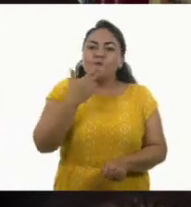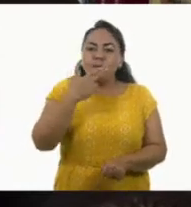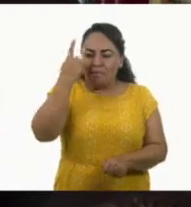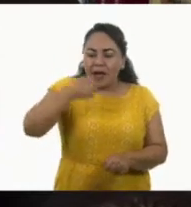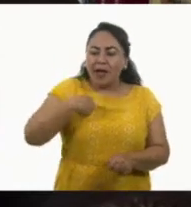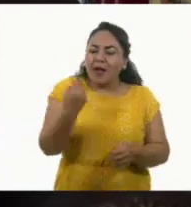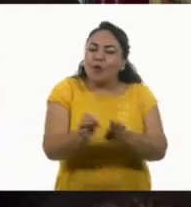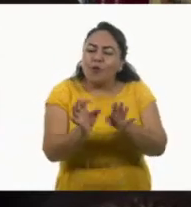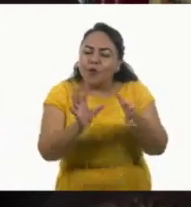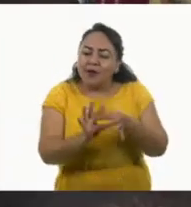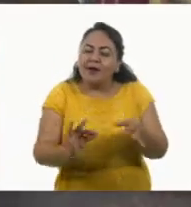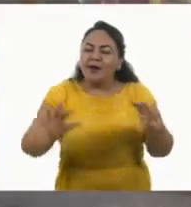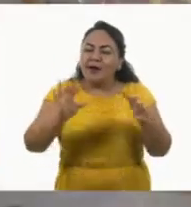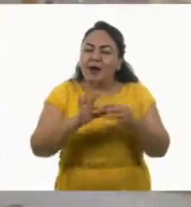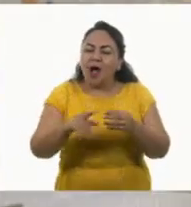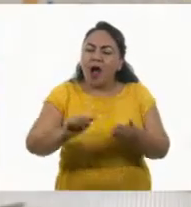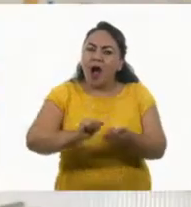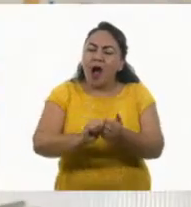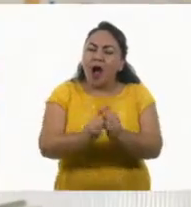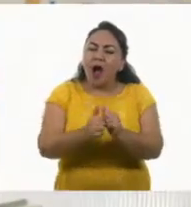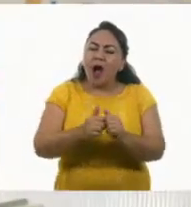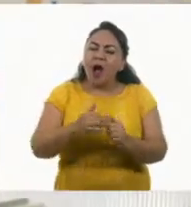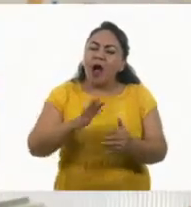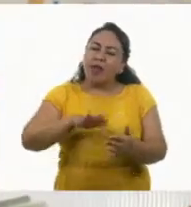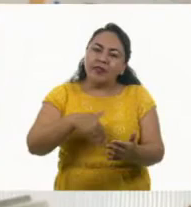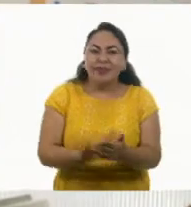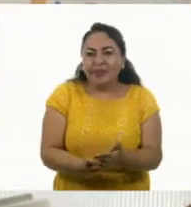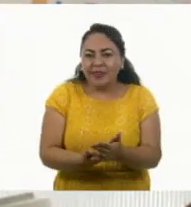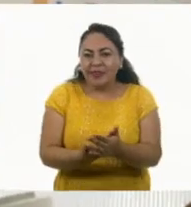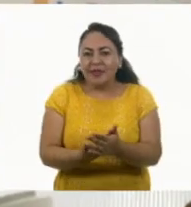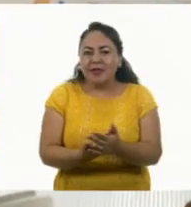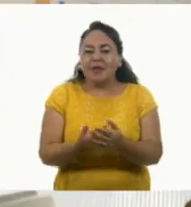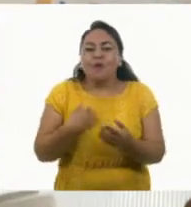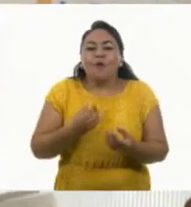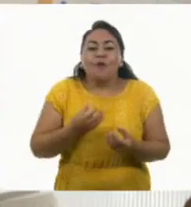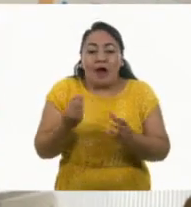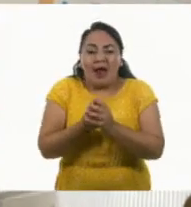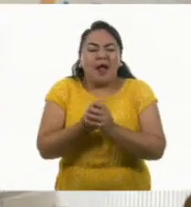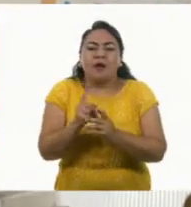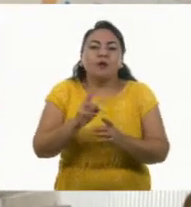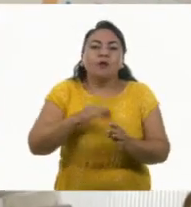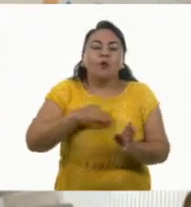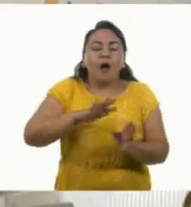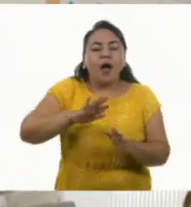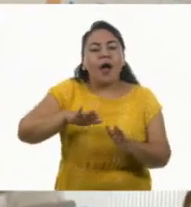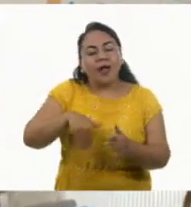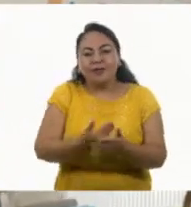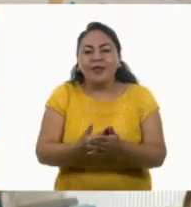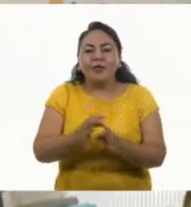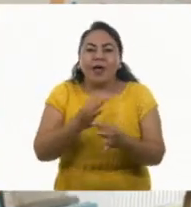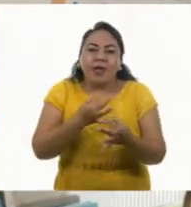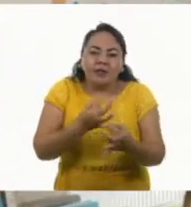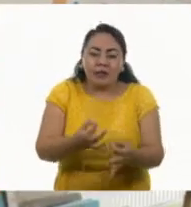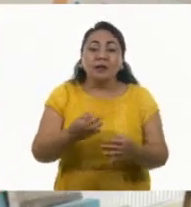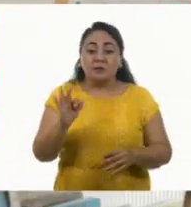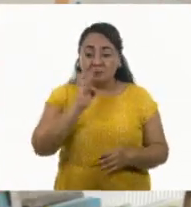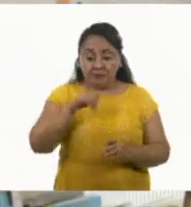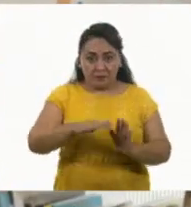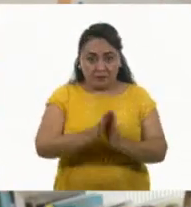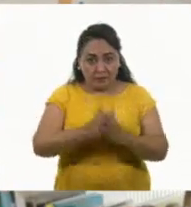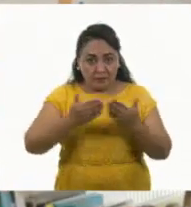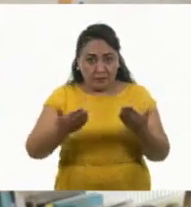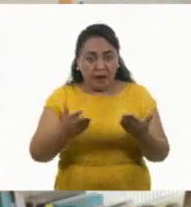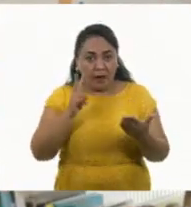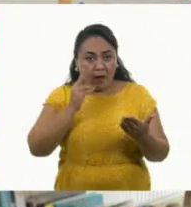convencer al otro que antes que cualquier otra cosa le estaré regalando placer. Si hay textos que me han dejado maravillados,